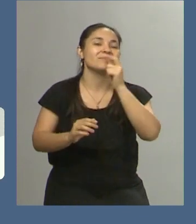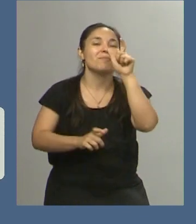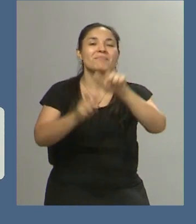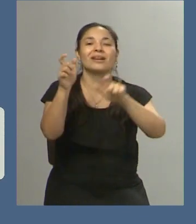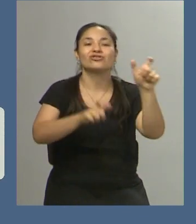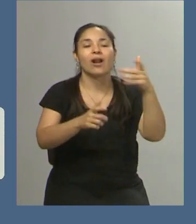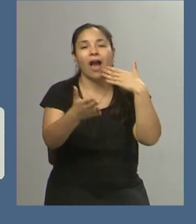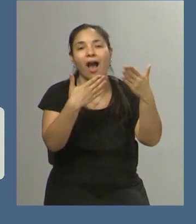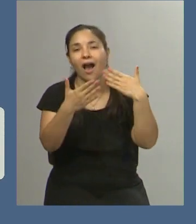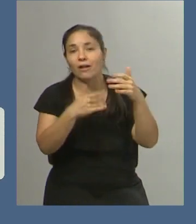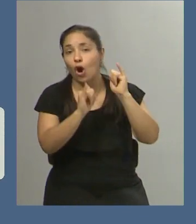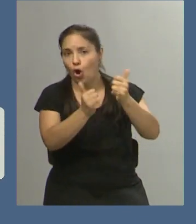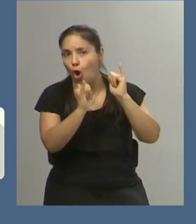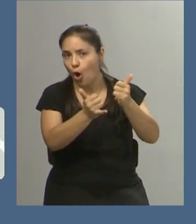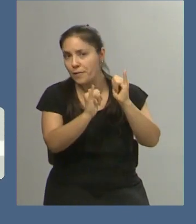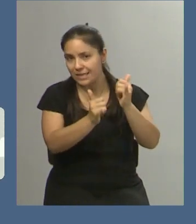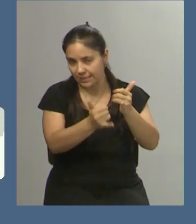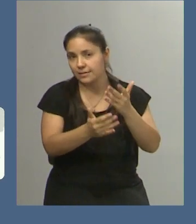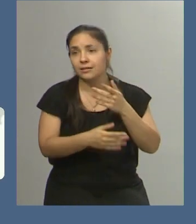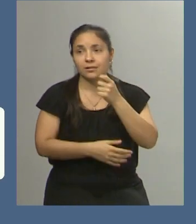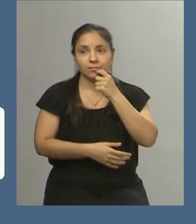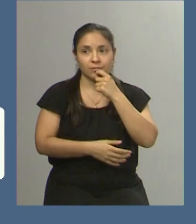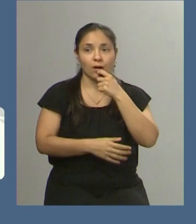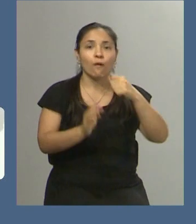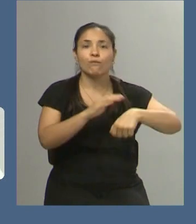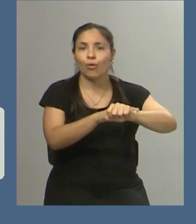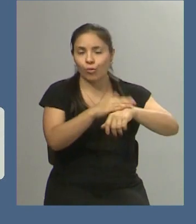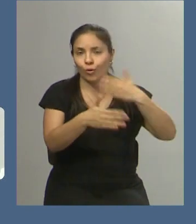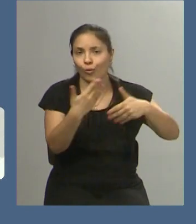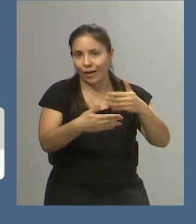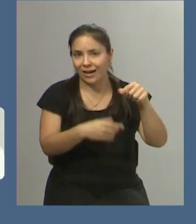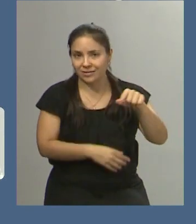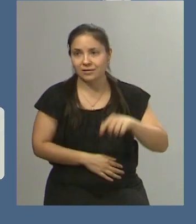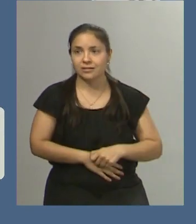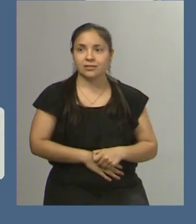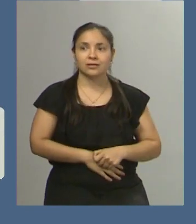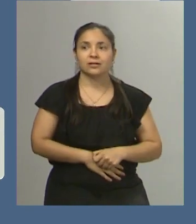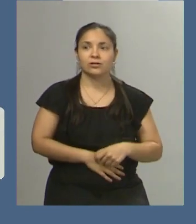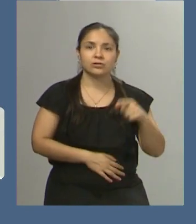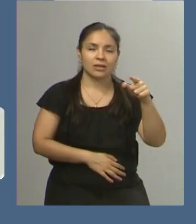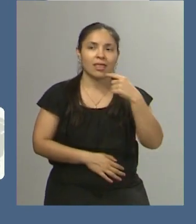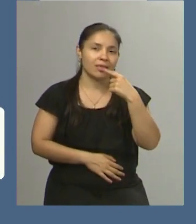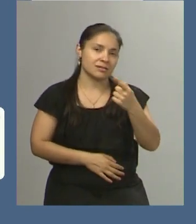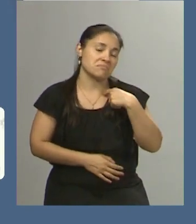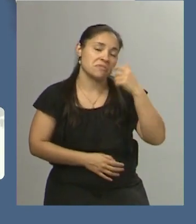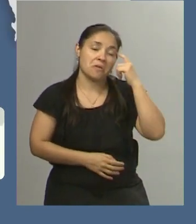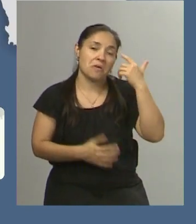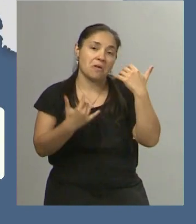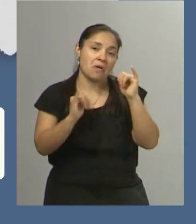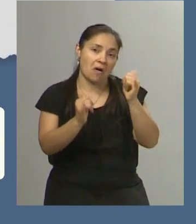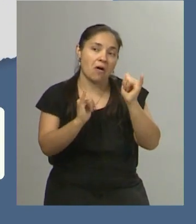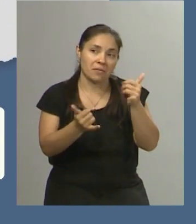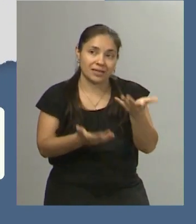gente joven, chicos que juegan al fútbol, y le dices, estoy pensando en chicos, muy chicos,